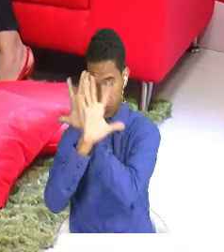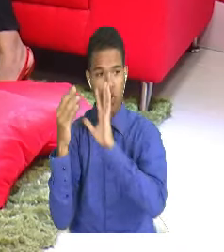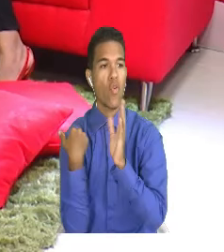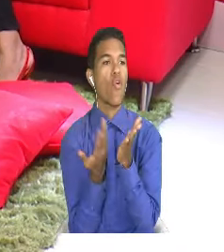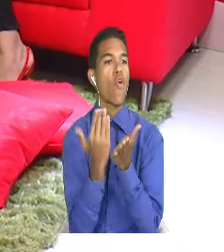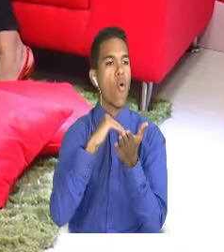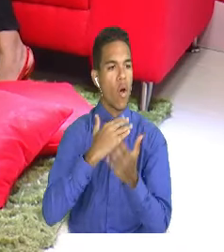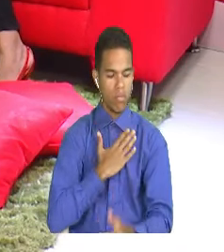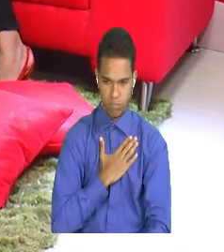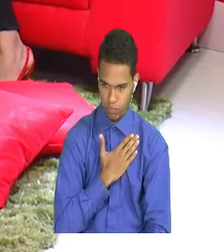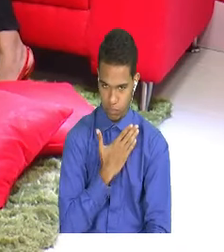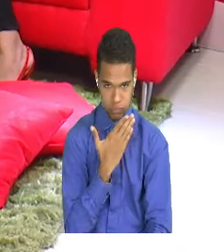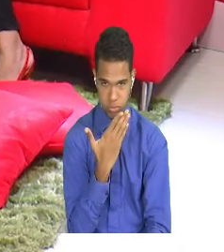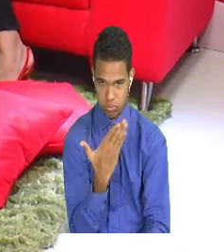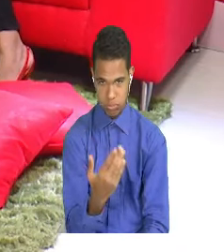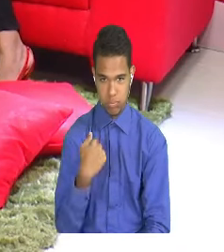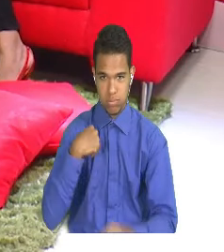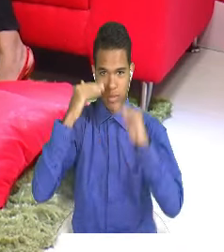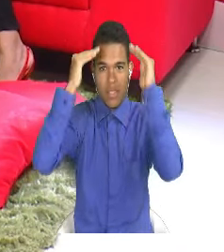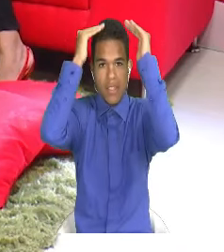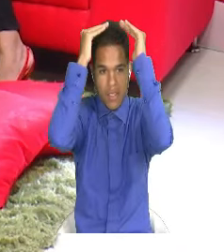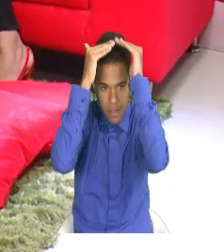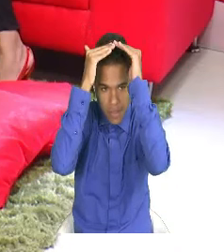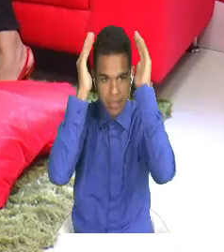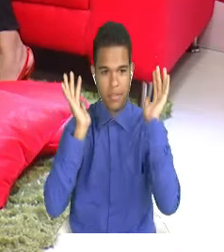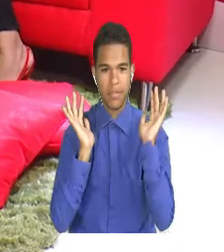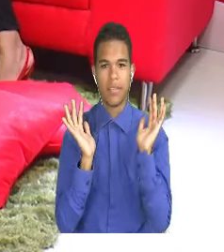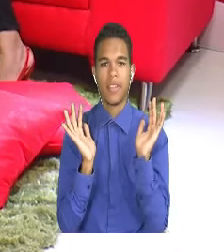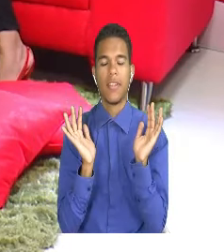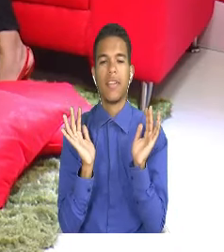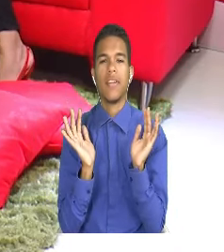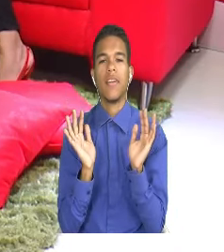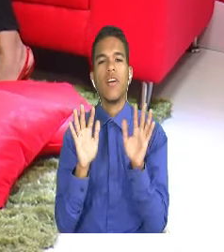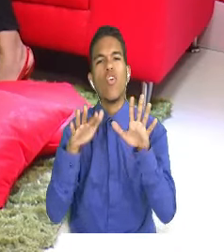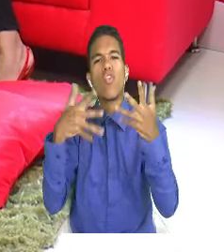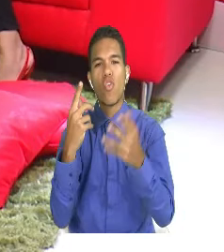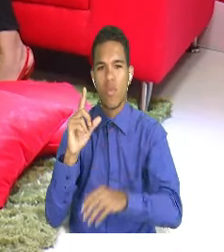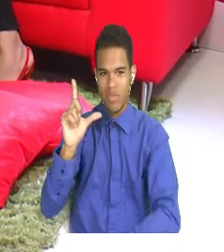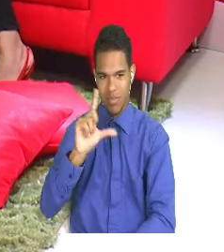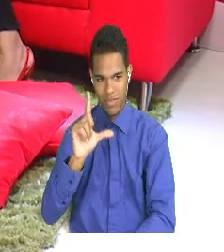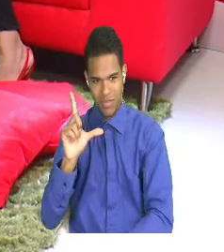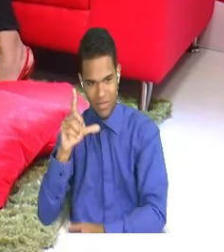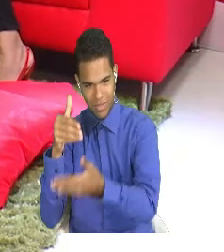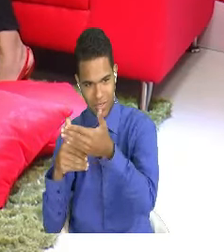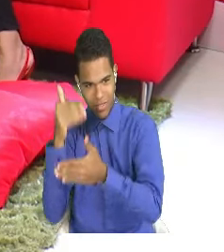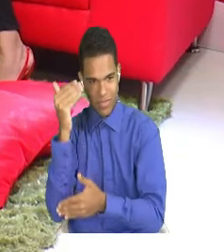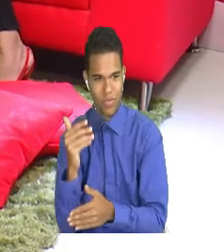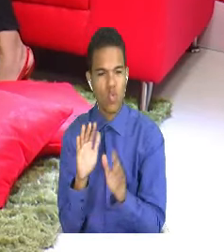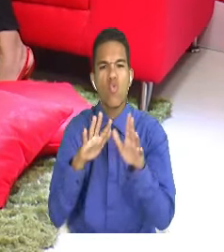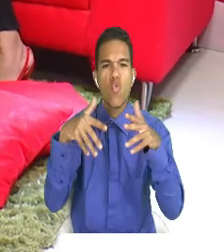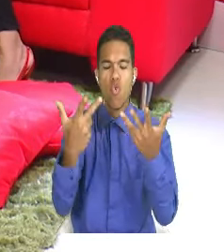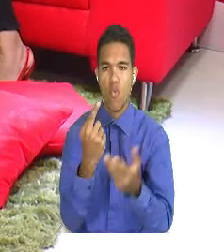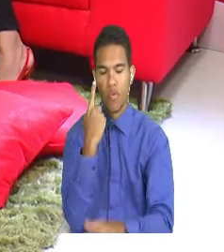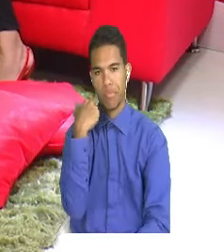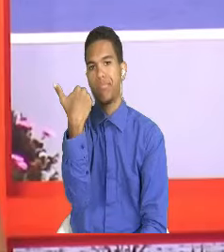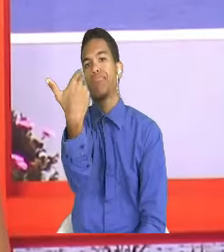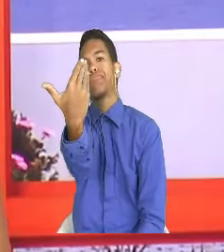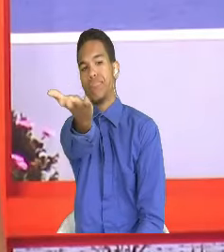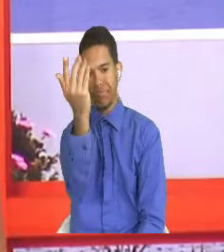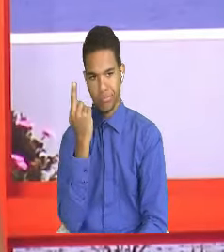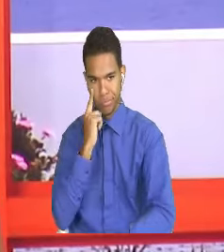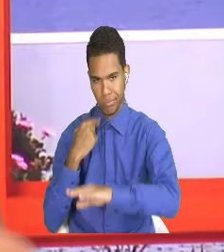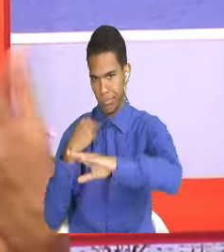aquí en casa. ¿Cómo podemos empezar los lunes? Primero que todo quisiera contarles algo, y es que ese temor que